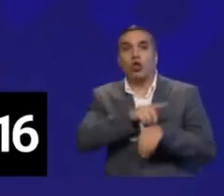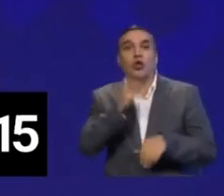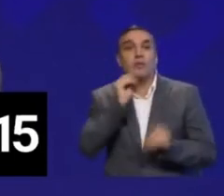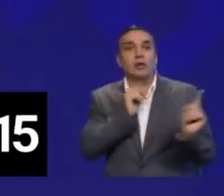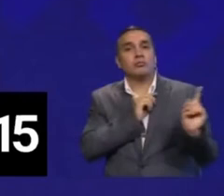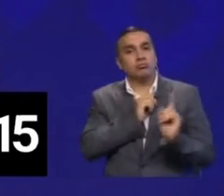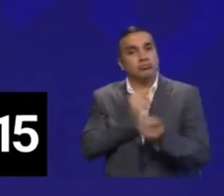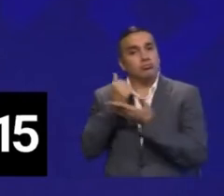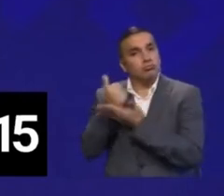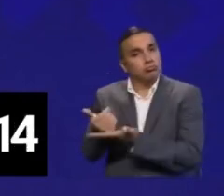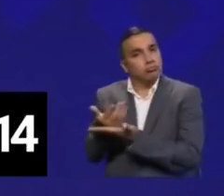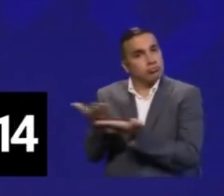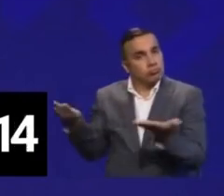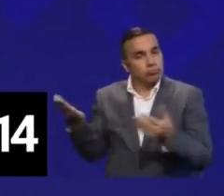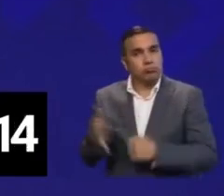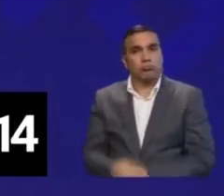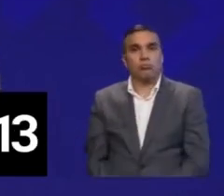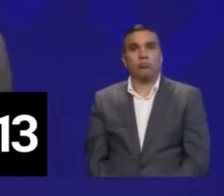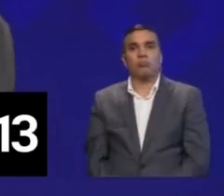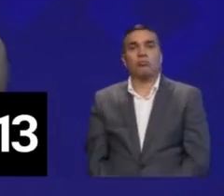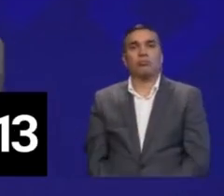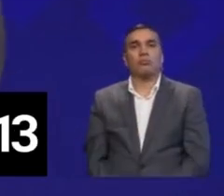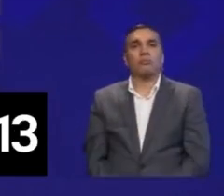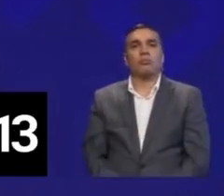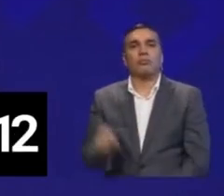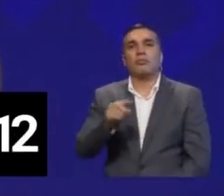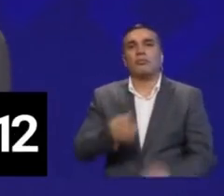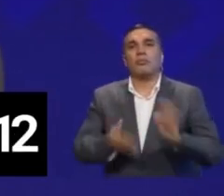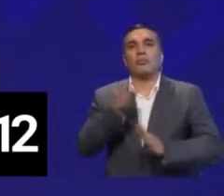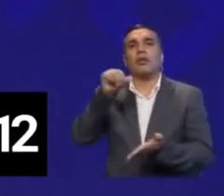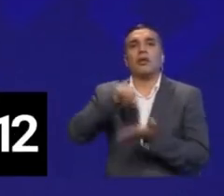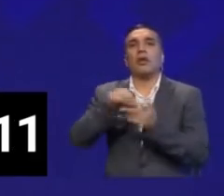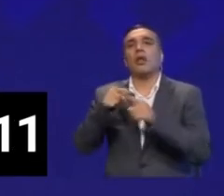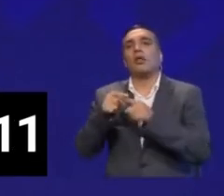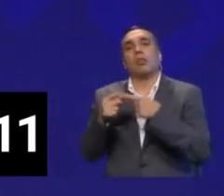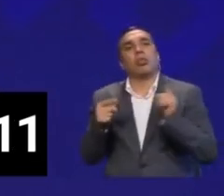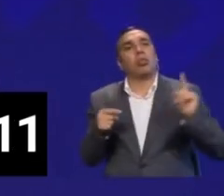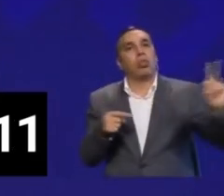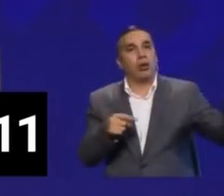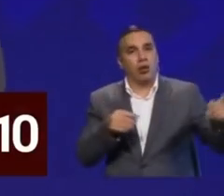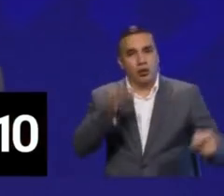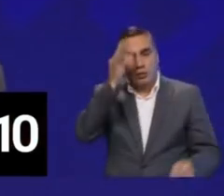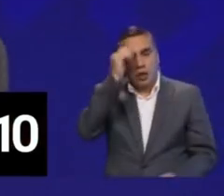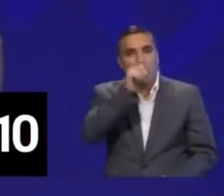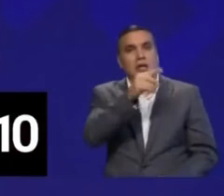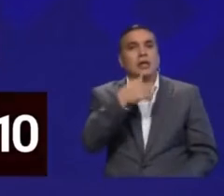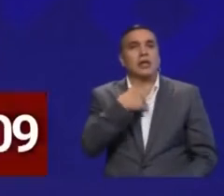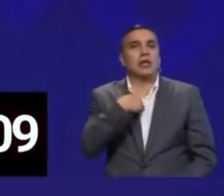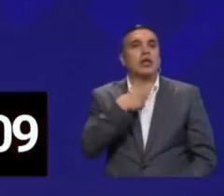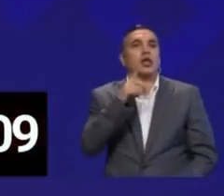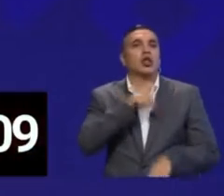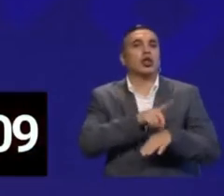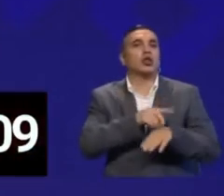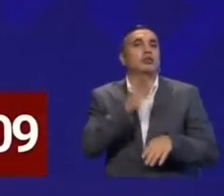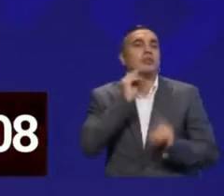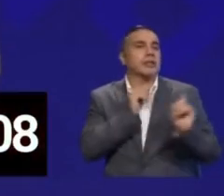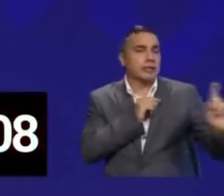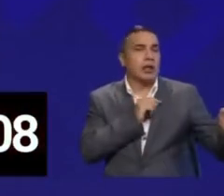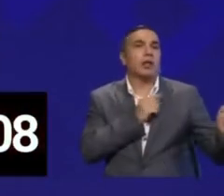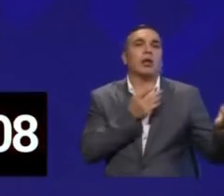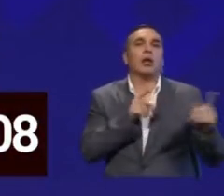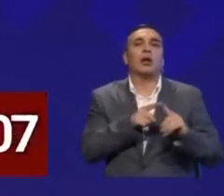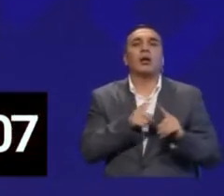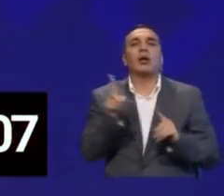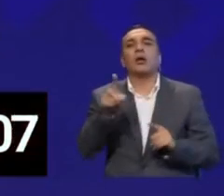tiene que ser tratada por ese especialista, que no vaya a las ciudades o busque hospitales en grandes ciudades en donde